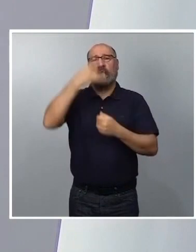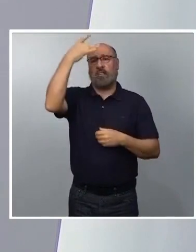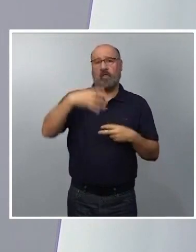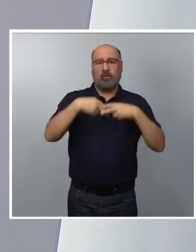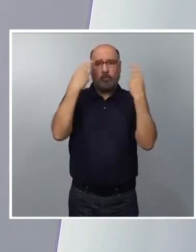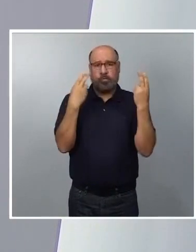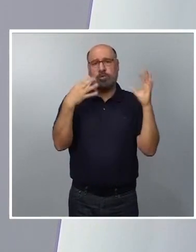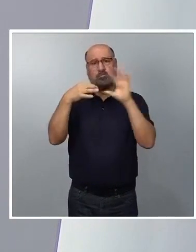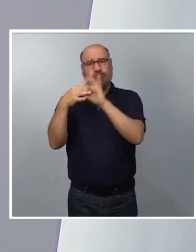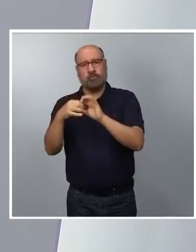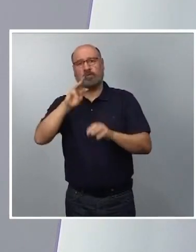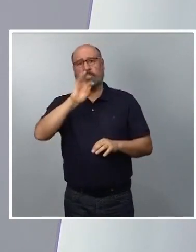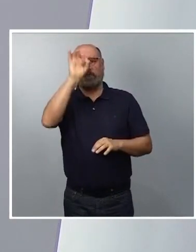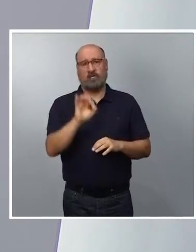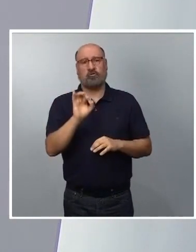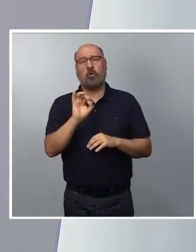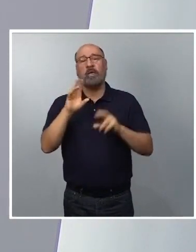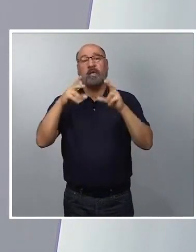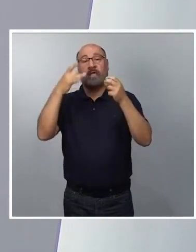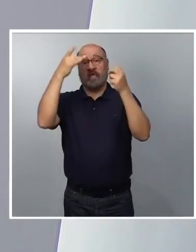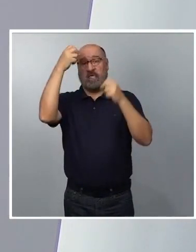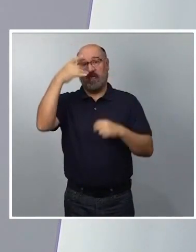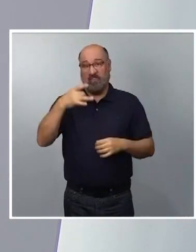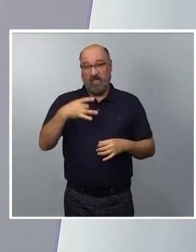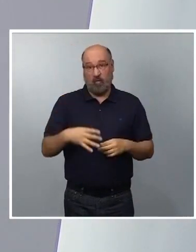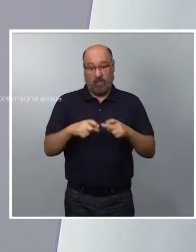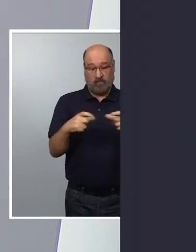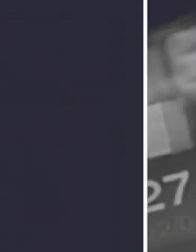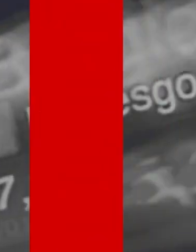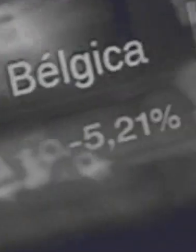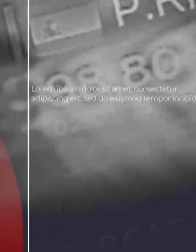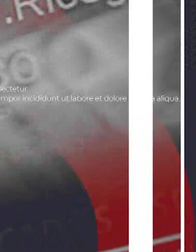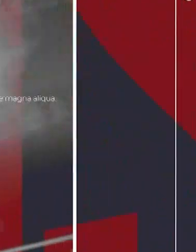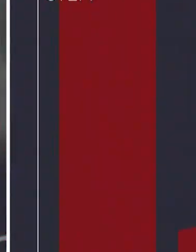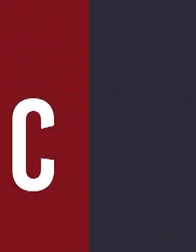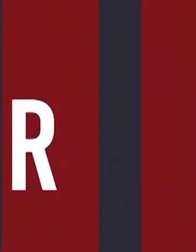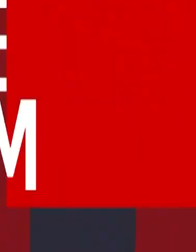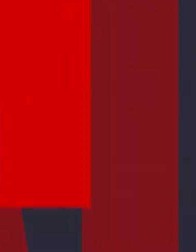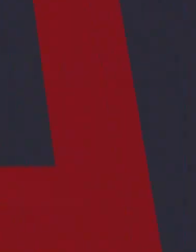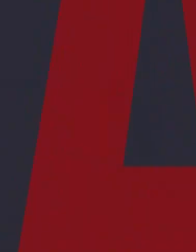3% del PIB y de la deuda pública por debajo del 110% del PIB.